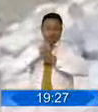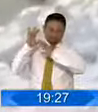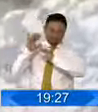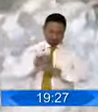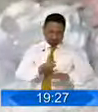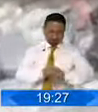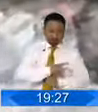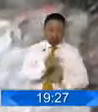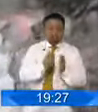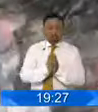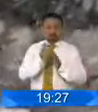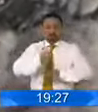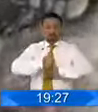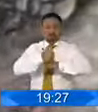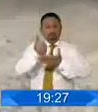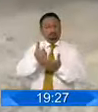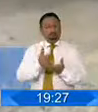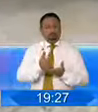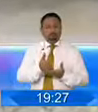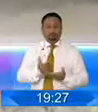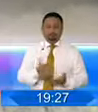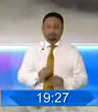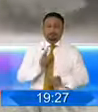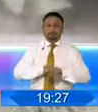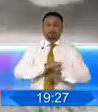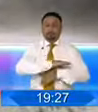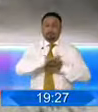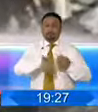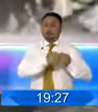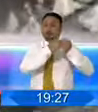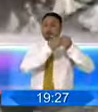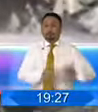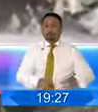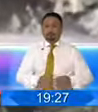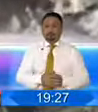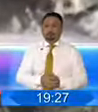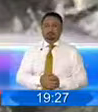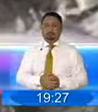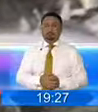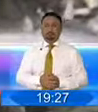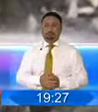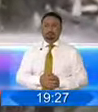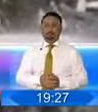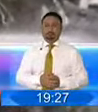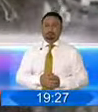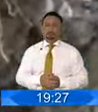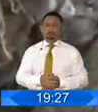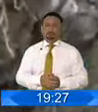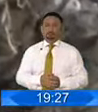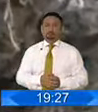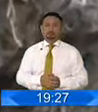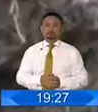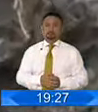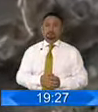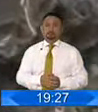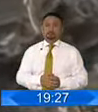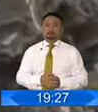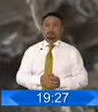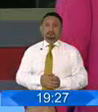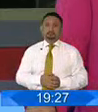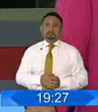piden a las autoridades que les ayuden, pues lo perdieron absolutamente todo. En Loja informó Marcela Constante